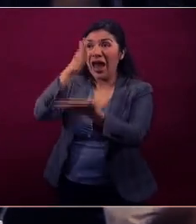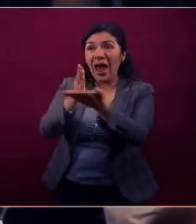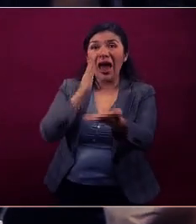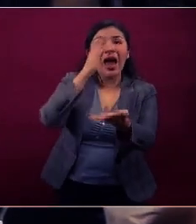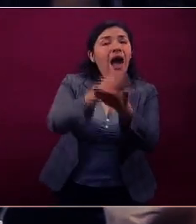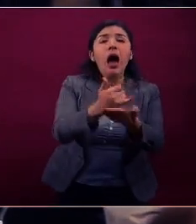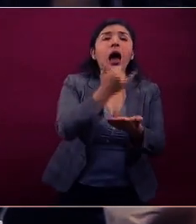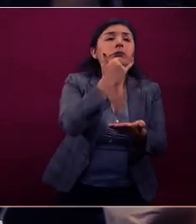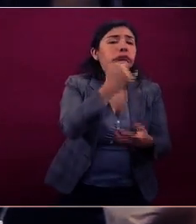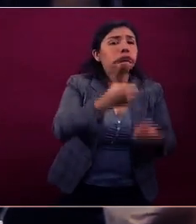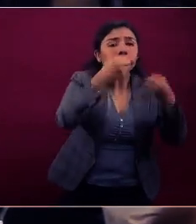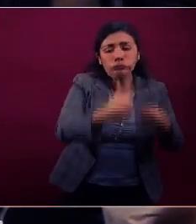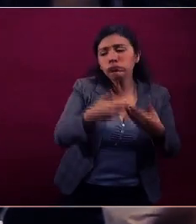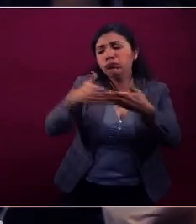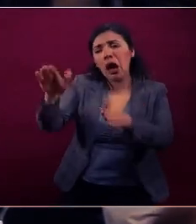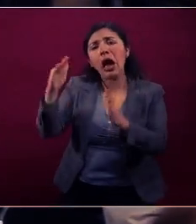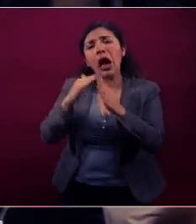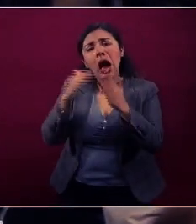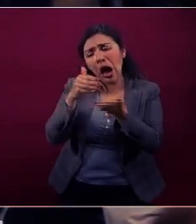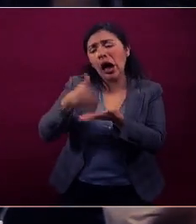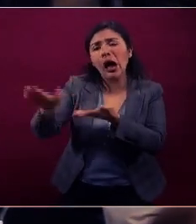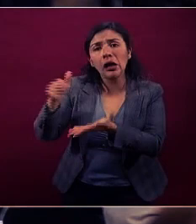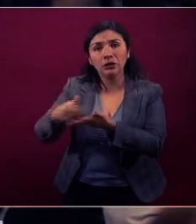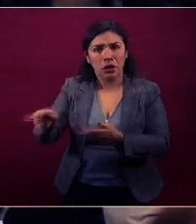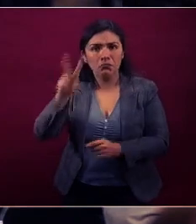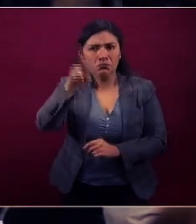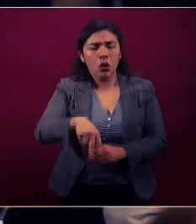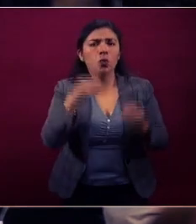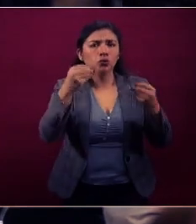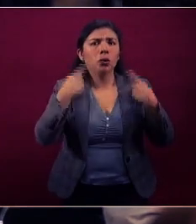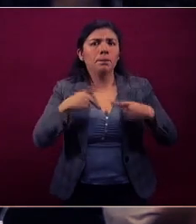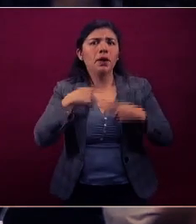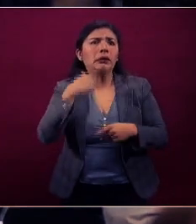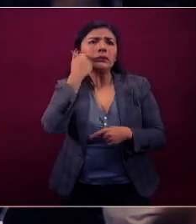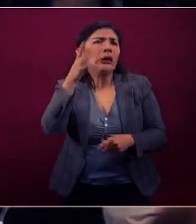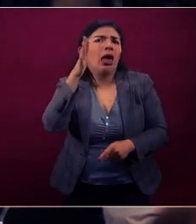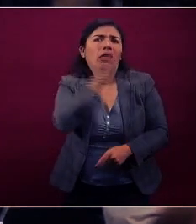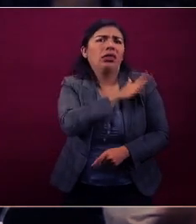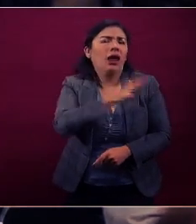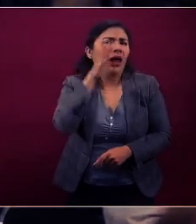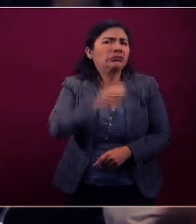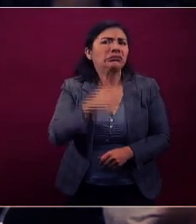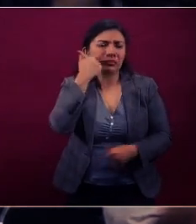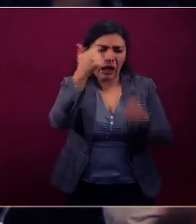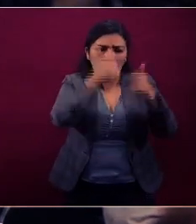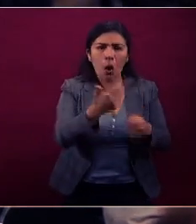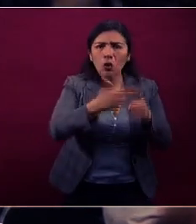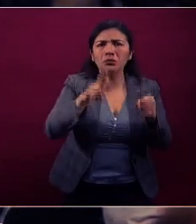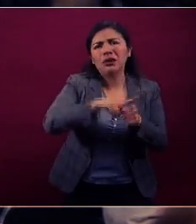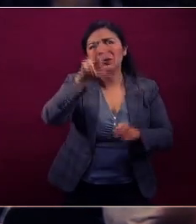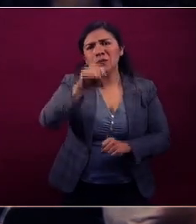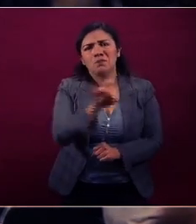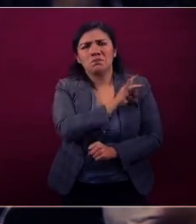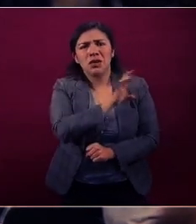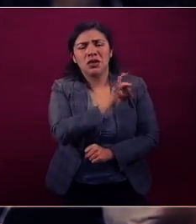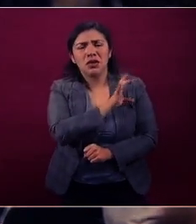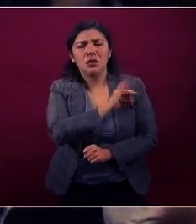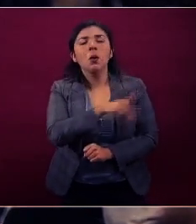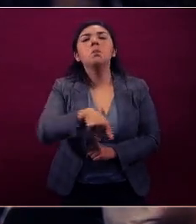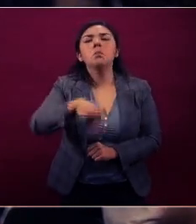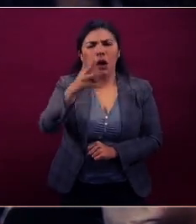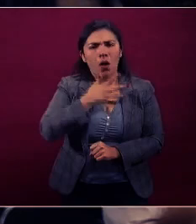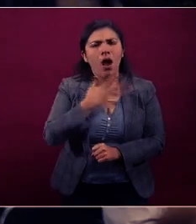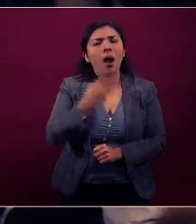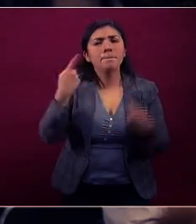la regresan a su casa. También es cierto que mucha gente va y no se quiere quedar en el hospital porque tiene miedo, pero sí